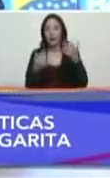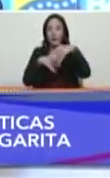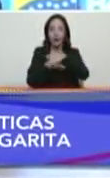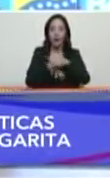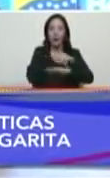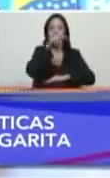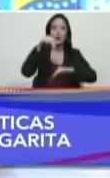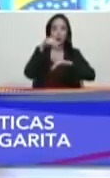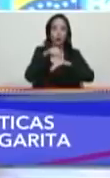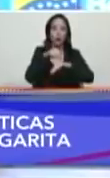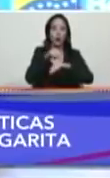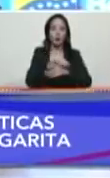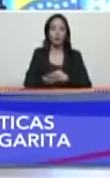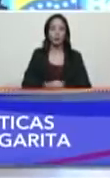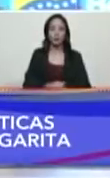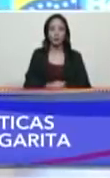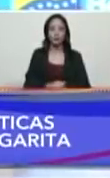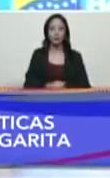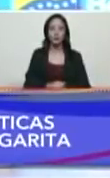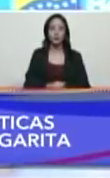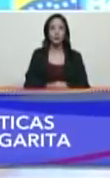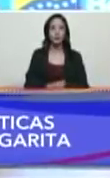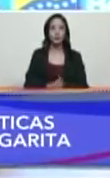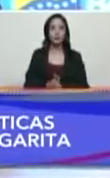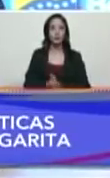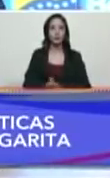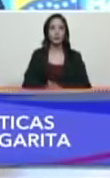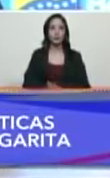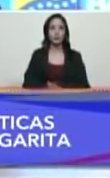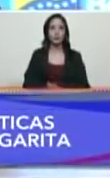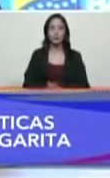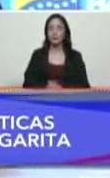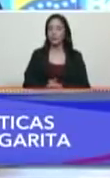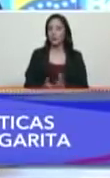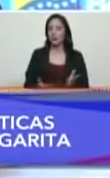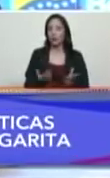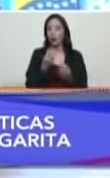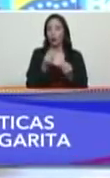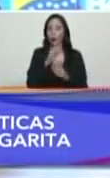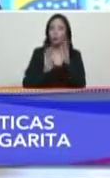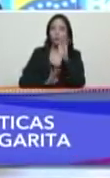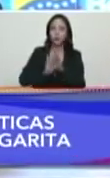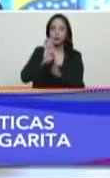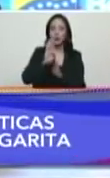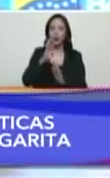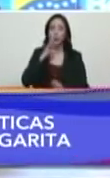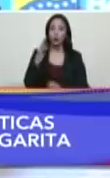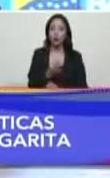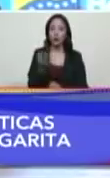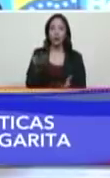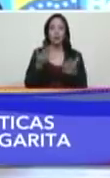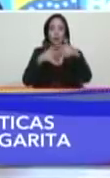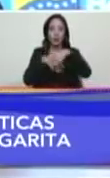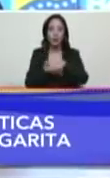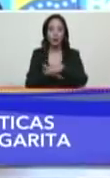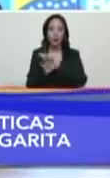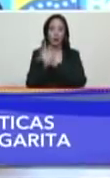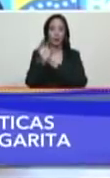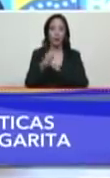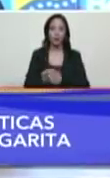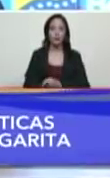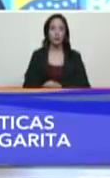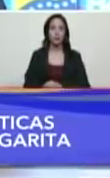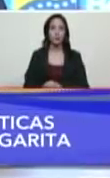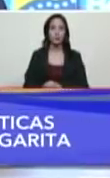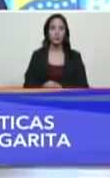nacional, nacionalista, diría yo, en el buen sentido del desarrollo nacionalista de nuestro país,